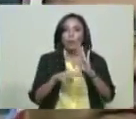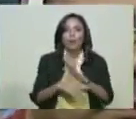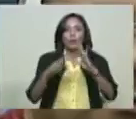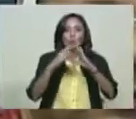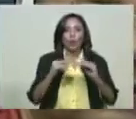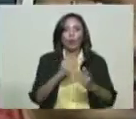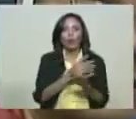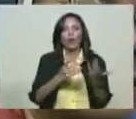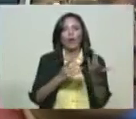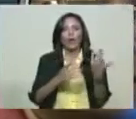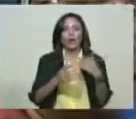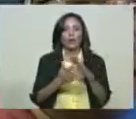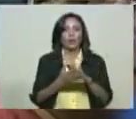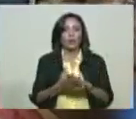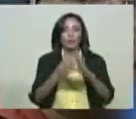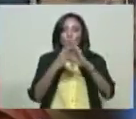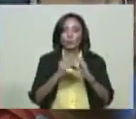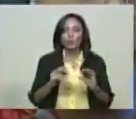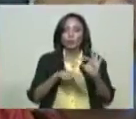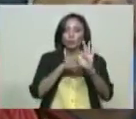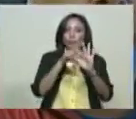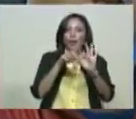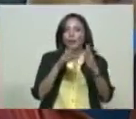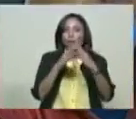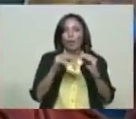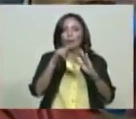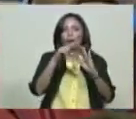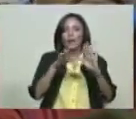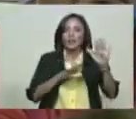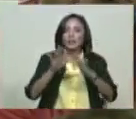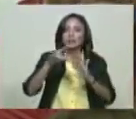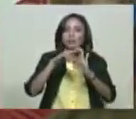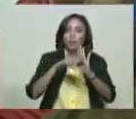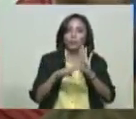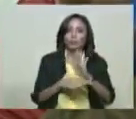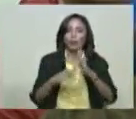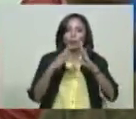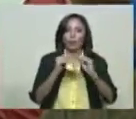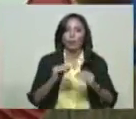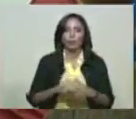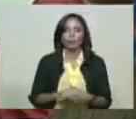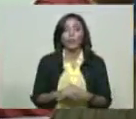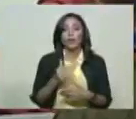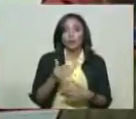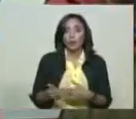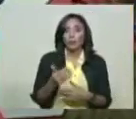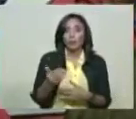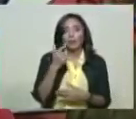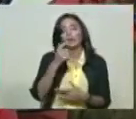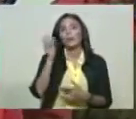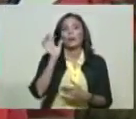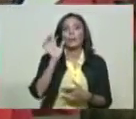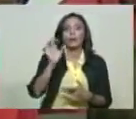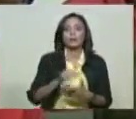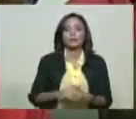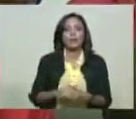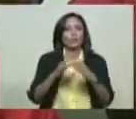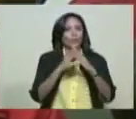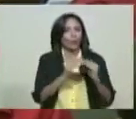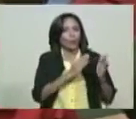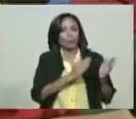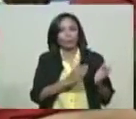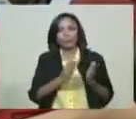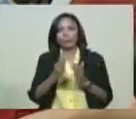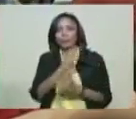bolivariana son 15 motores que existen son pertinentes a la realidad nacional y todos están con una